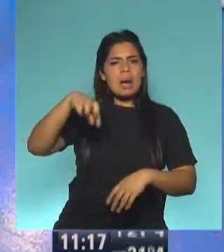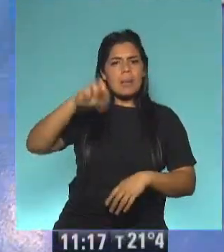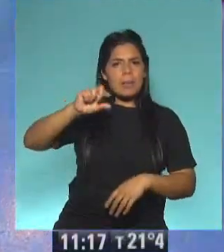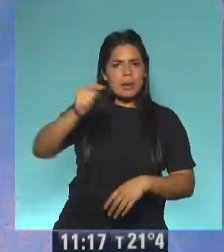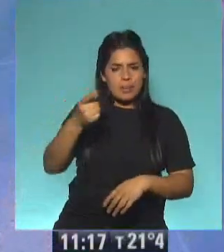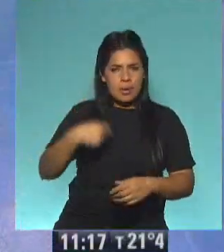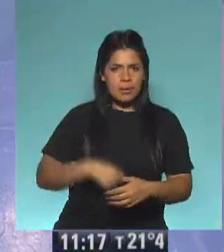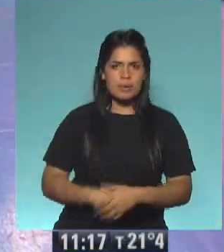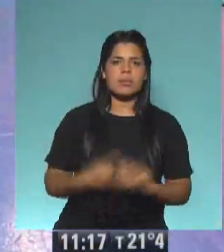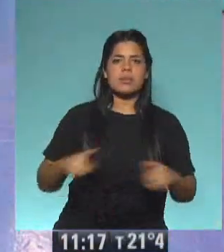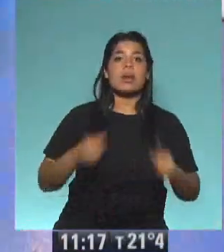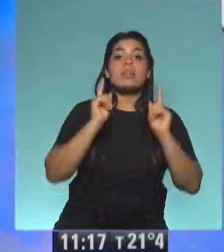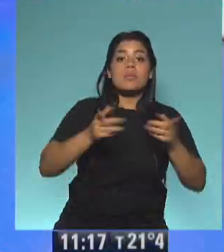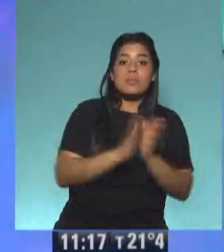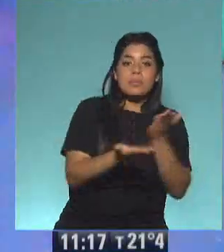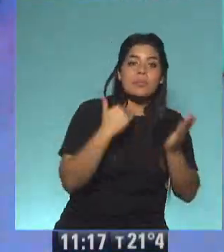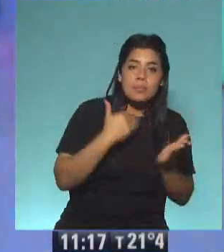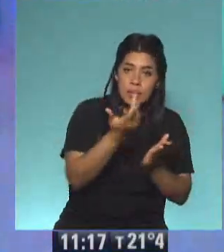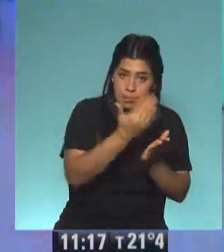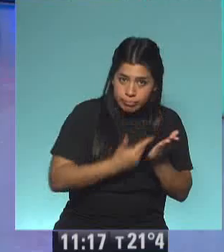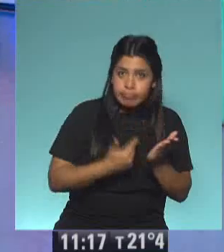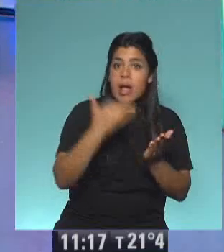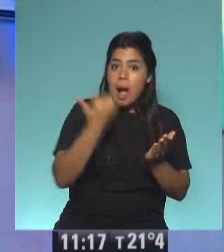Encuentro, en los cuadernillos, en la radio y en la web